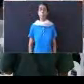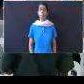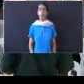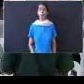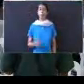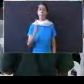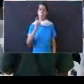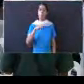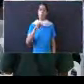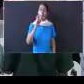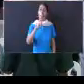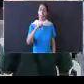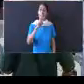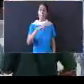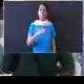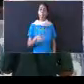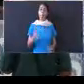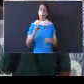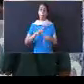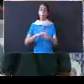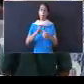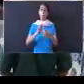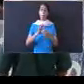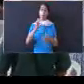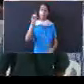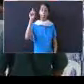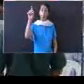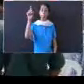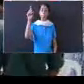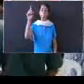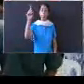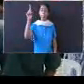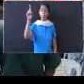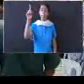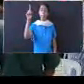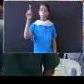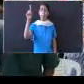Necesita más de ti